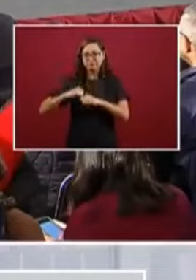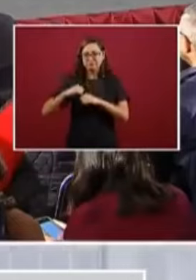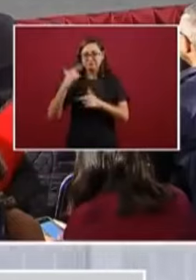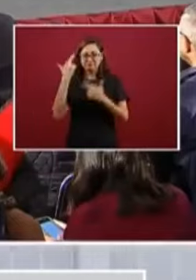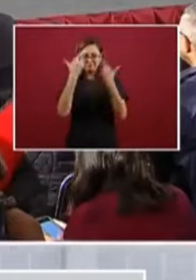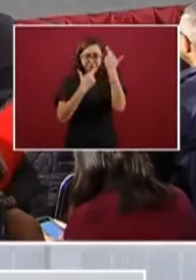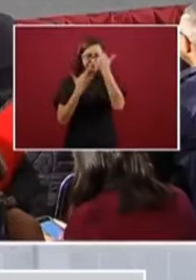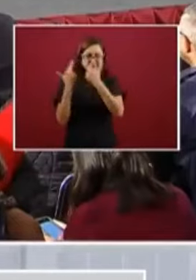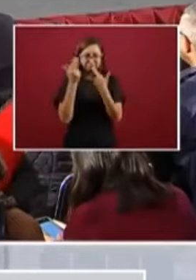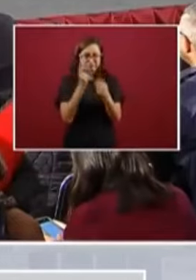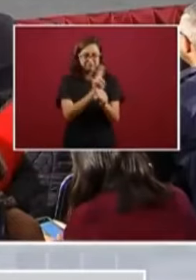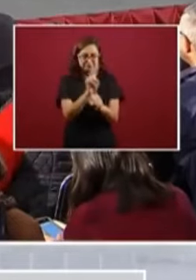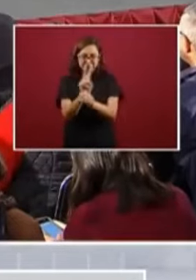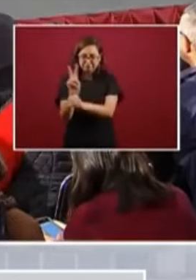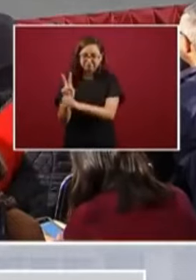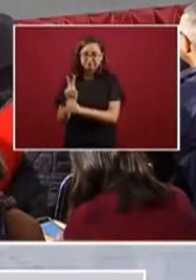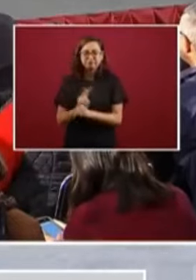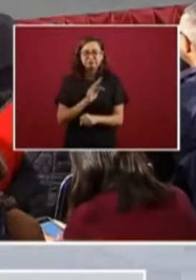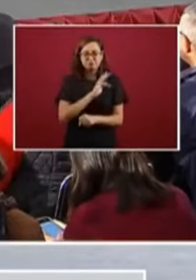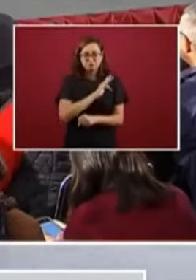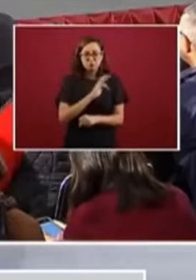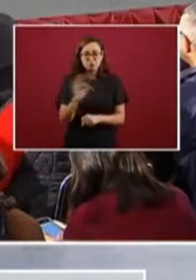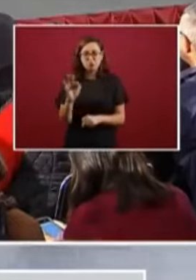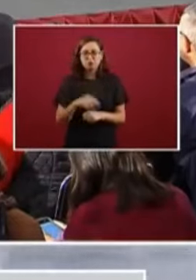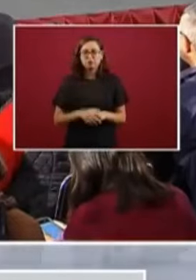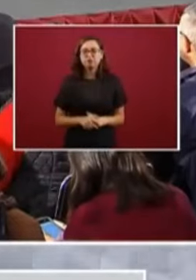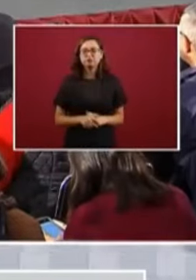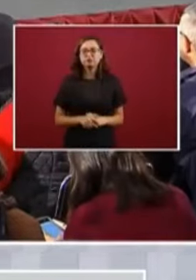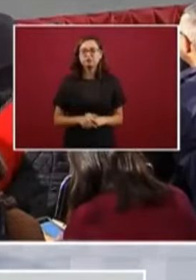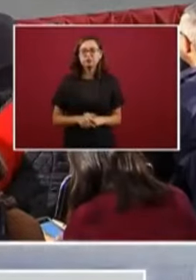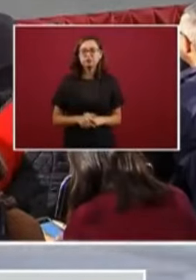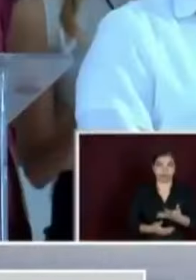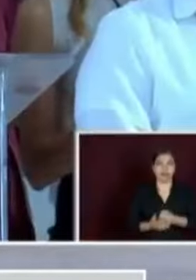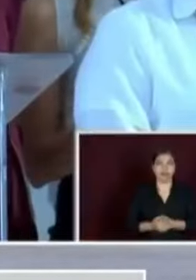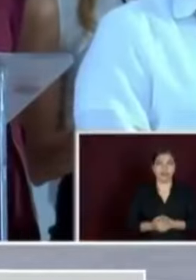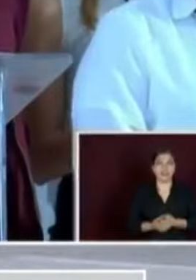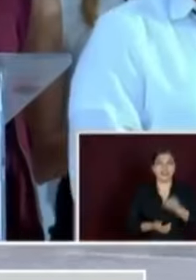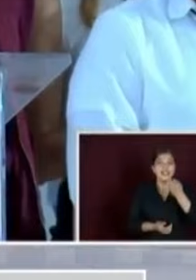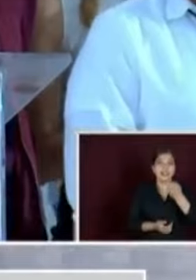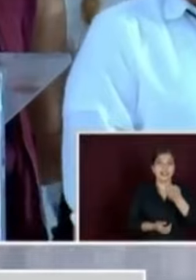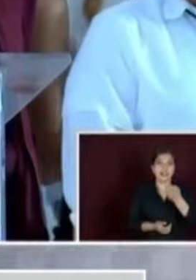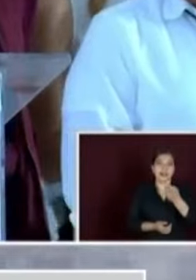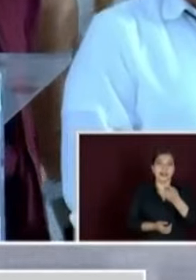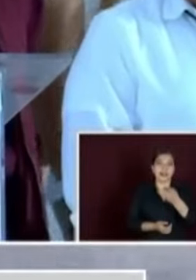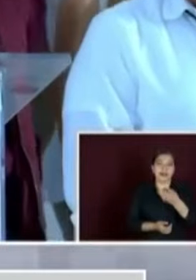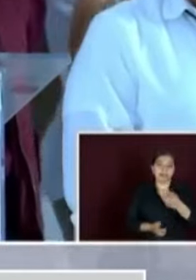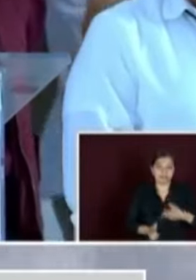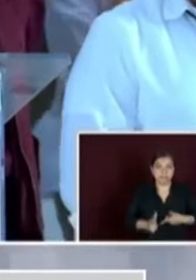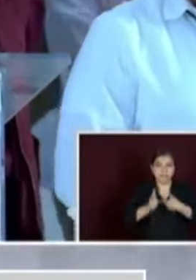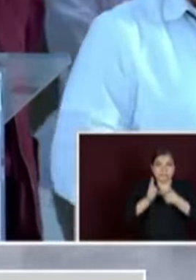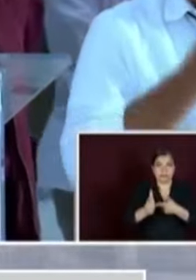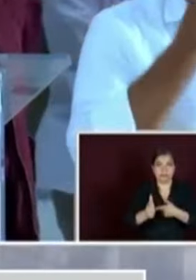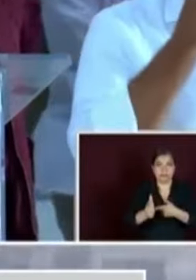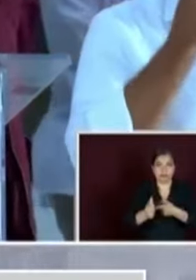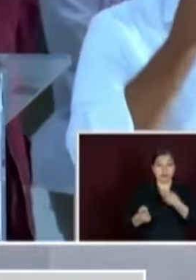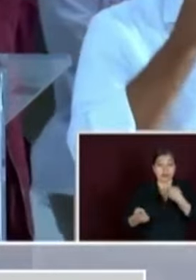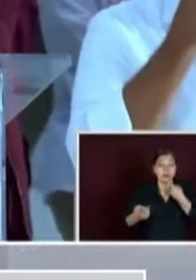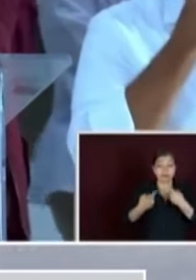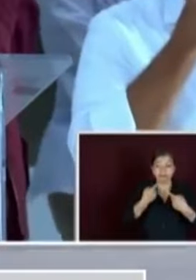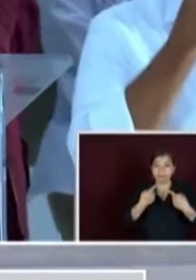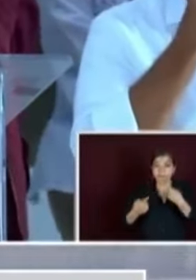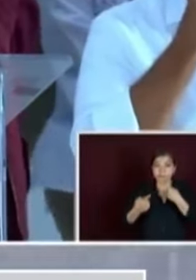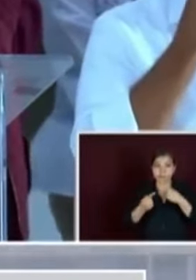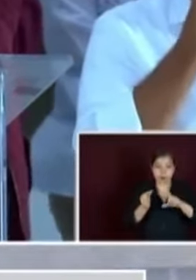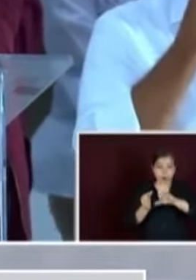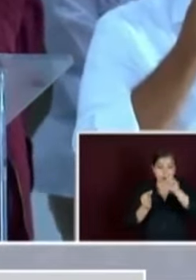del 80% del país estaba bajo control o en control compartido con el crimen organizado y más de un 30% estaba en